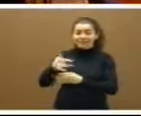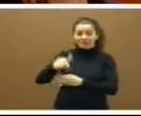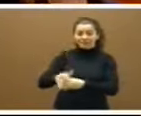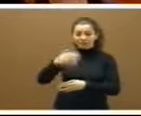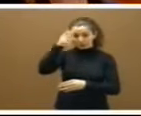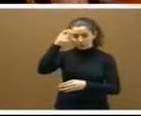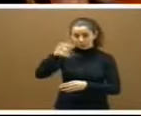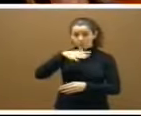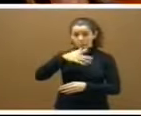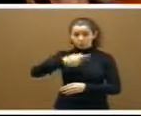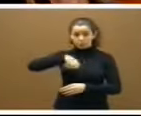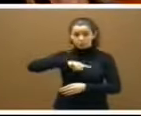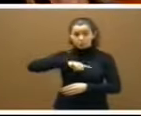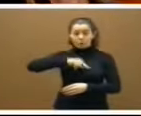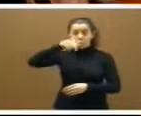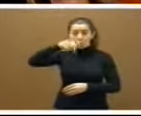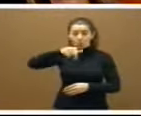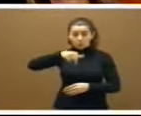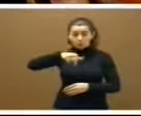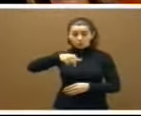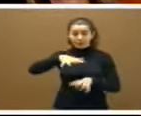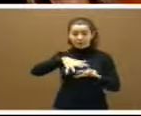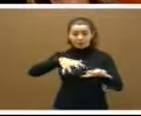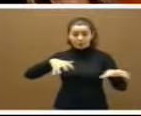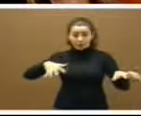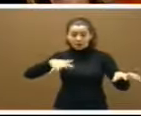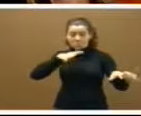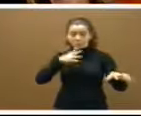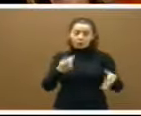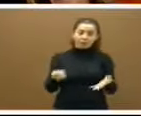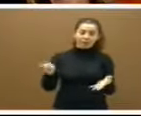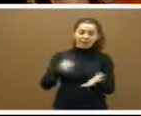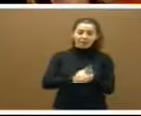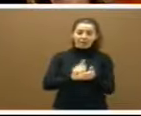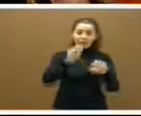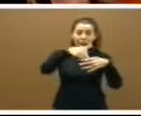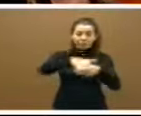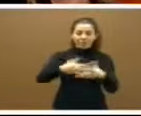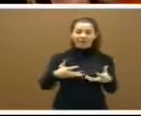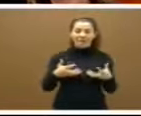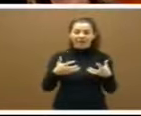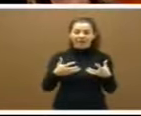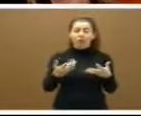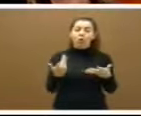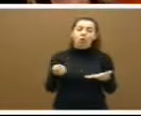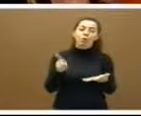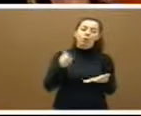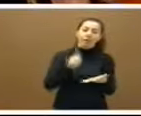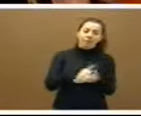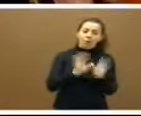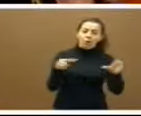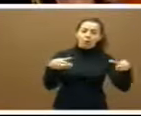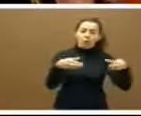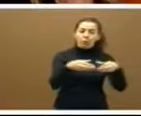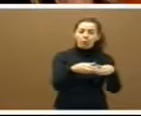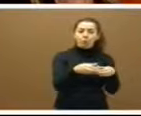diputados, que, por cierto, mayoría hoy, los que van a ganar otra votación, por cierto, de nuevo se vuelve a quedar solo el Partido